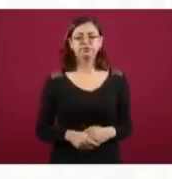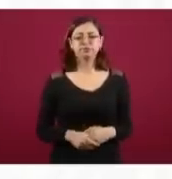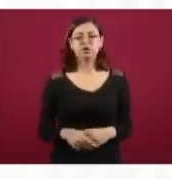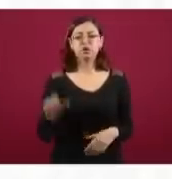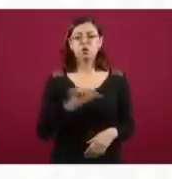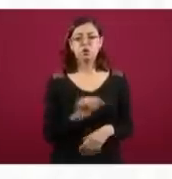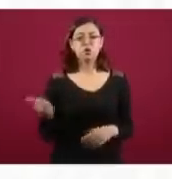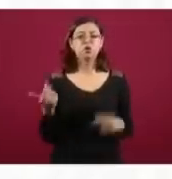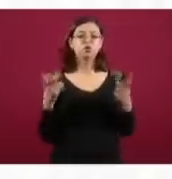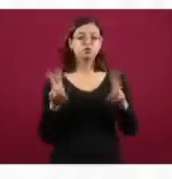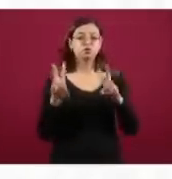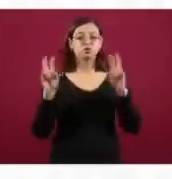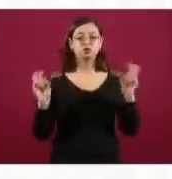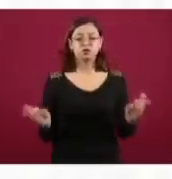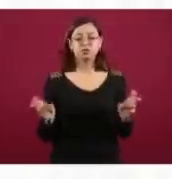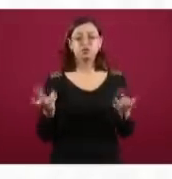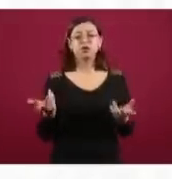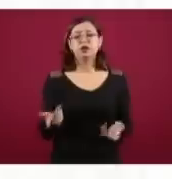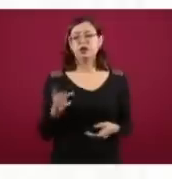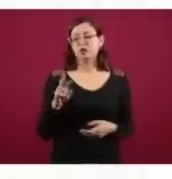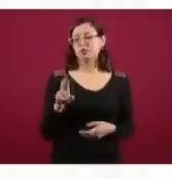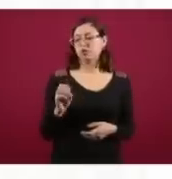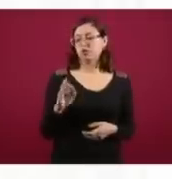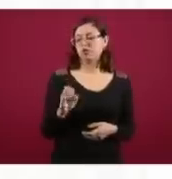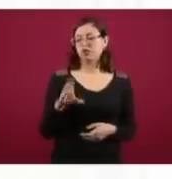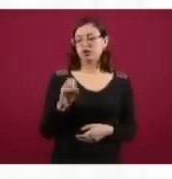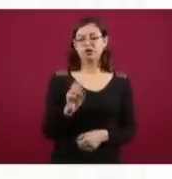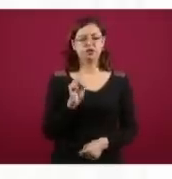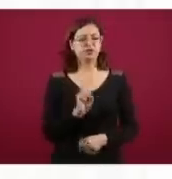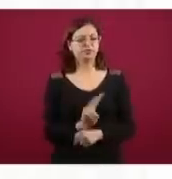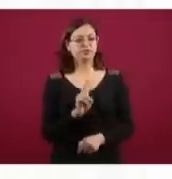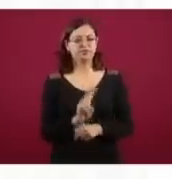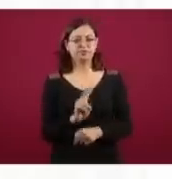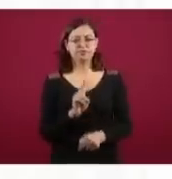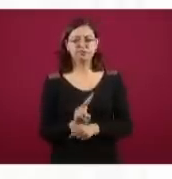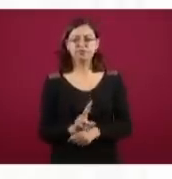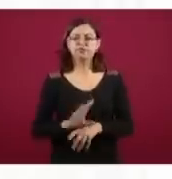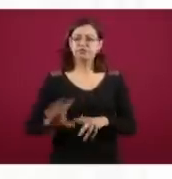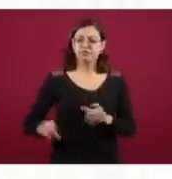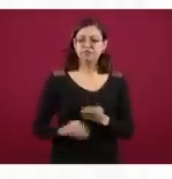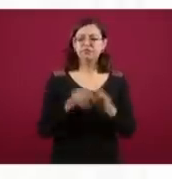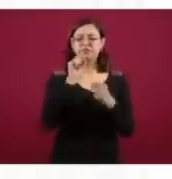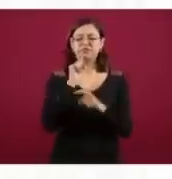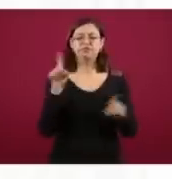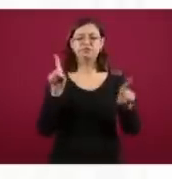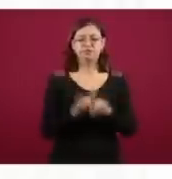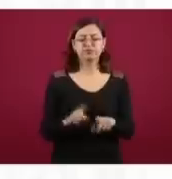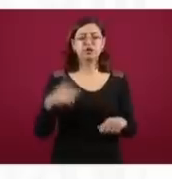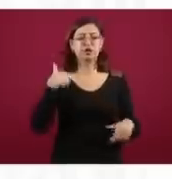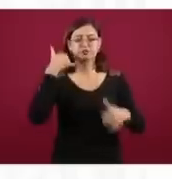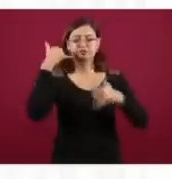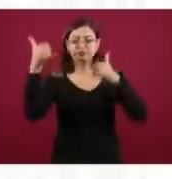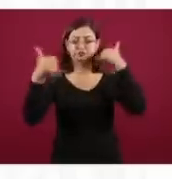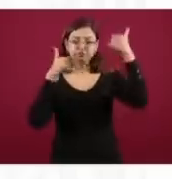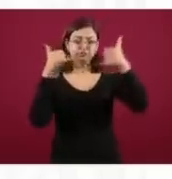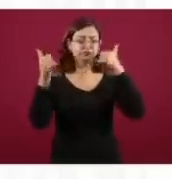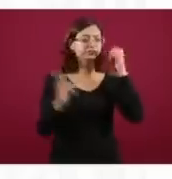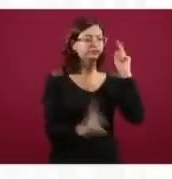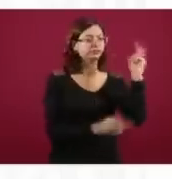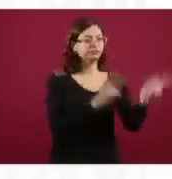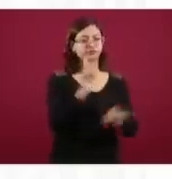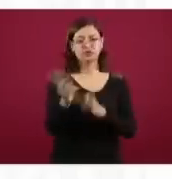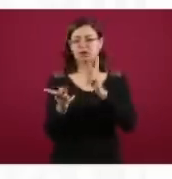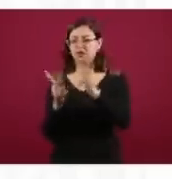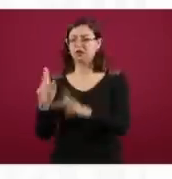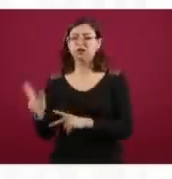Por otra parte, el operativo de Profeco se complementó con la realización de una encuesta telefónica sobre consumo